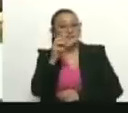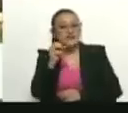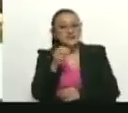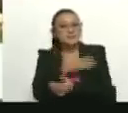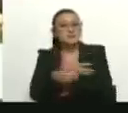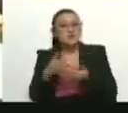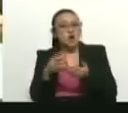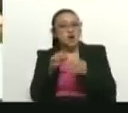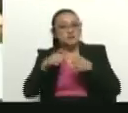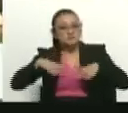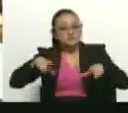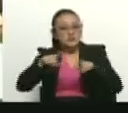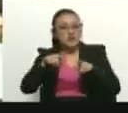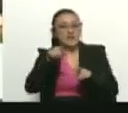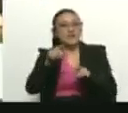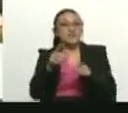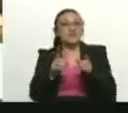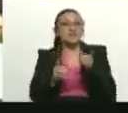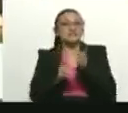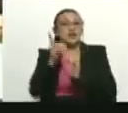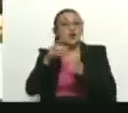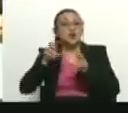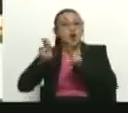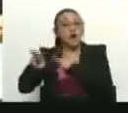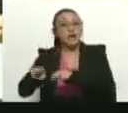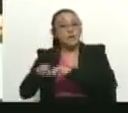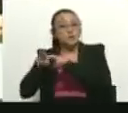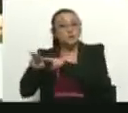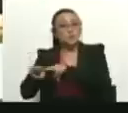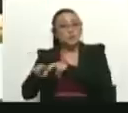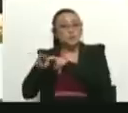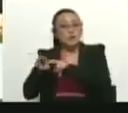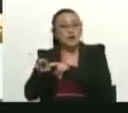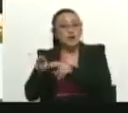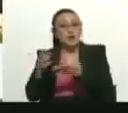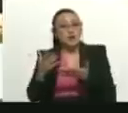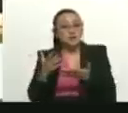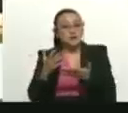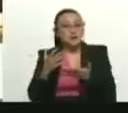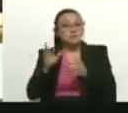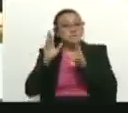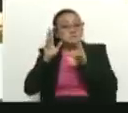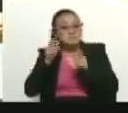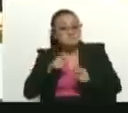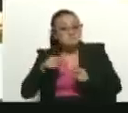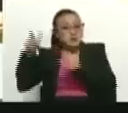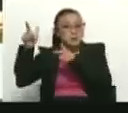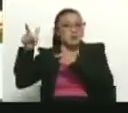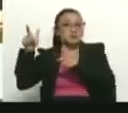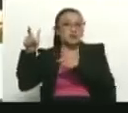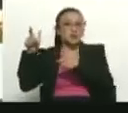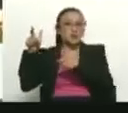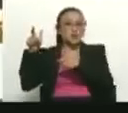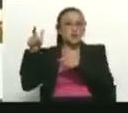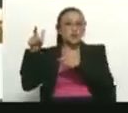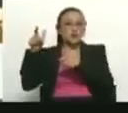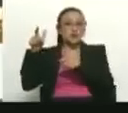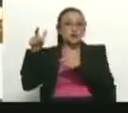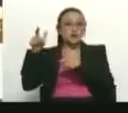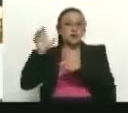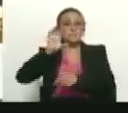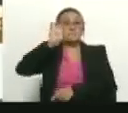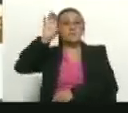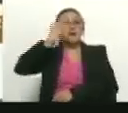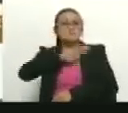hectáreas, para el desarrollo de la agricultura productiva, con vocación exportadora, el país de Simón